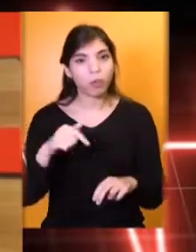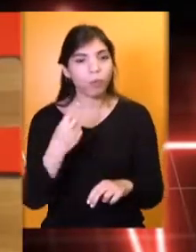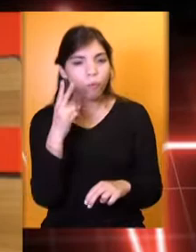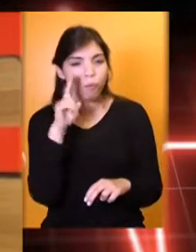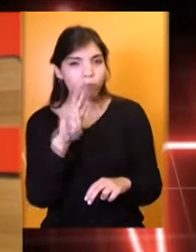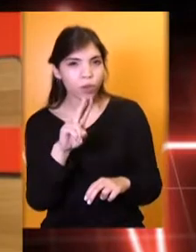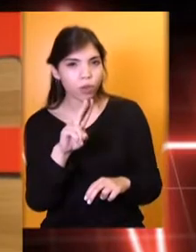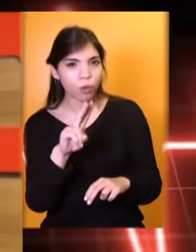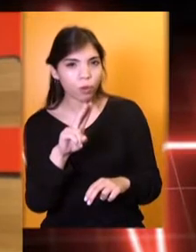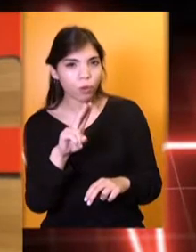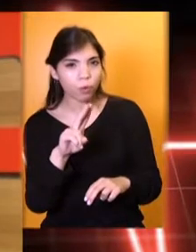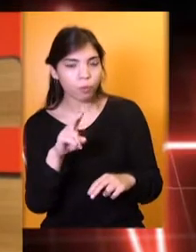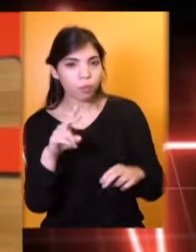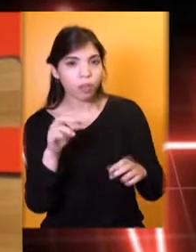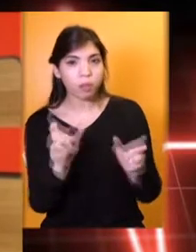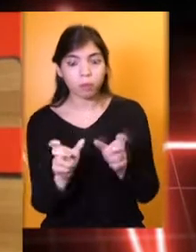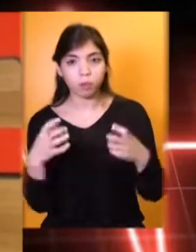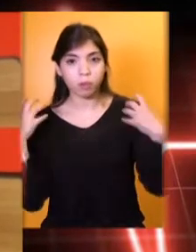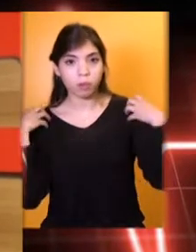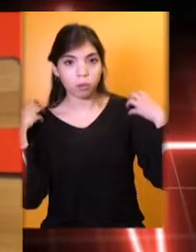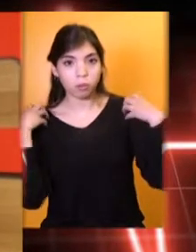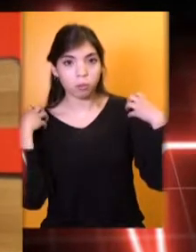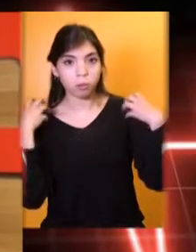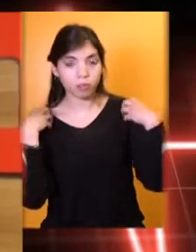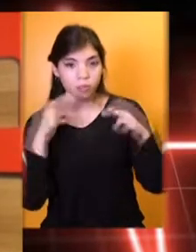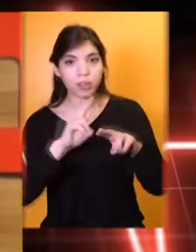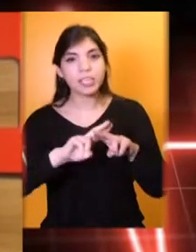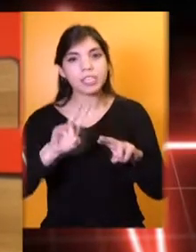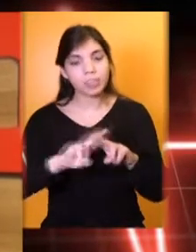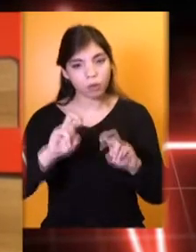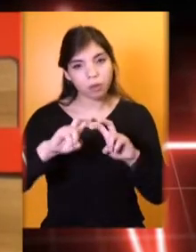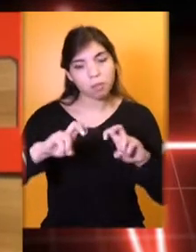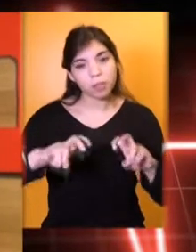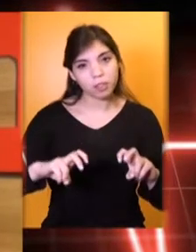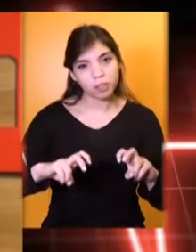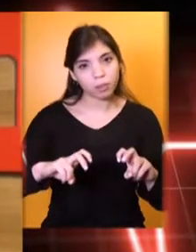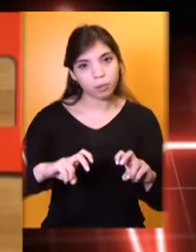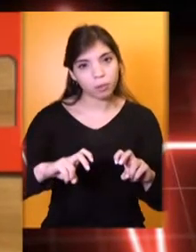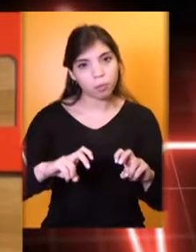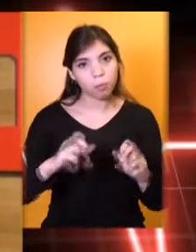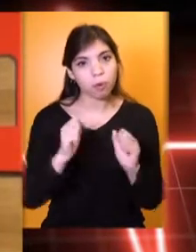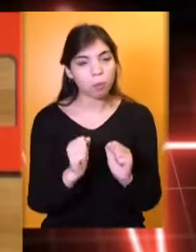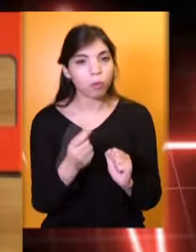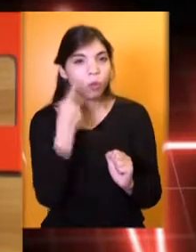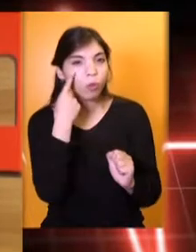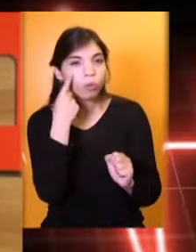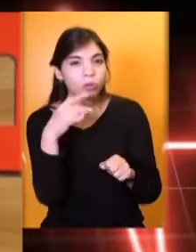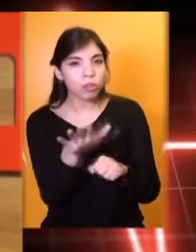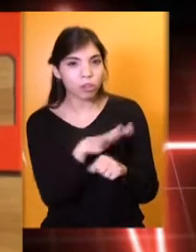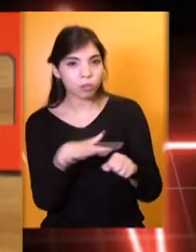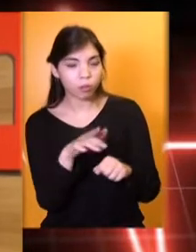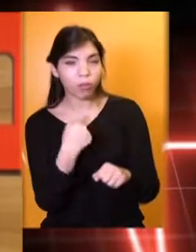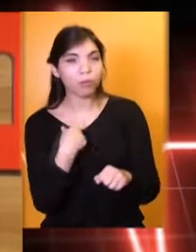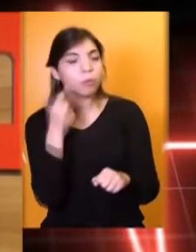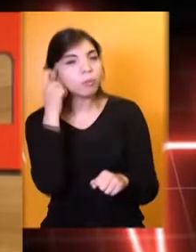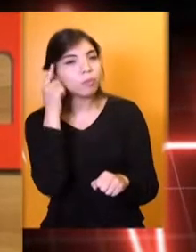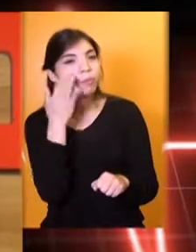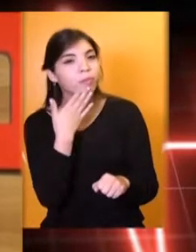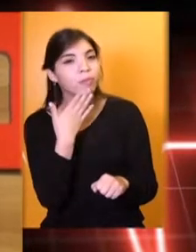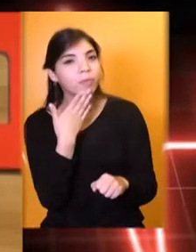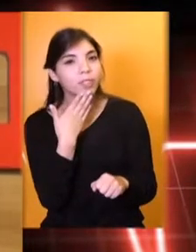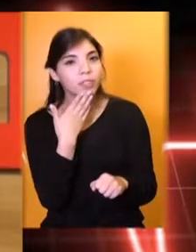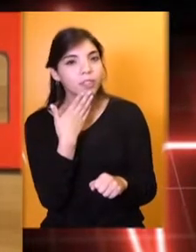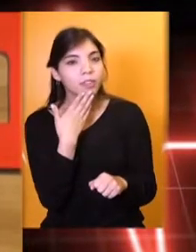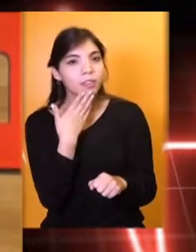que la autoridad competente inició un sumario administrativo para clarificar los hechos. Yo creo también